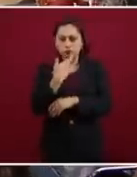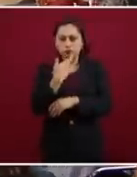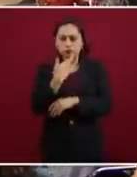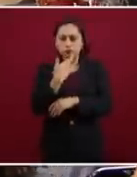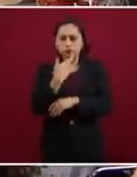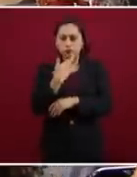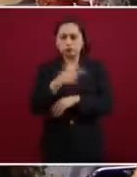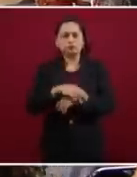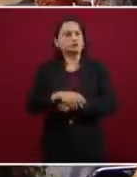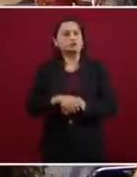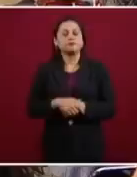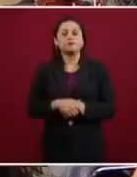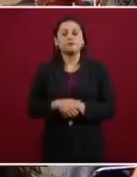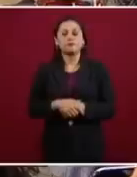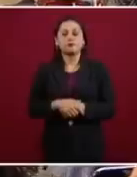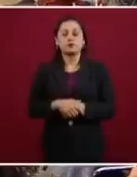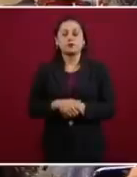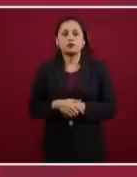ah